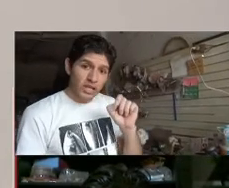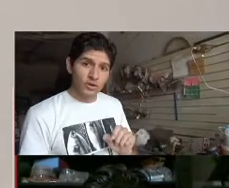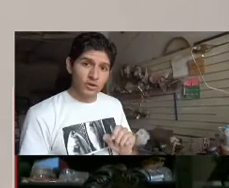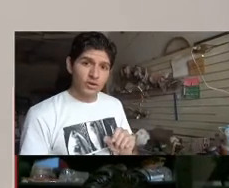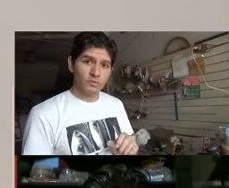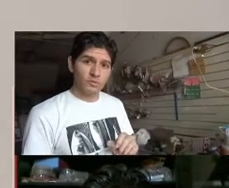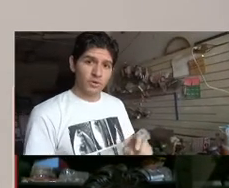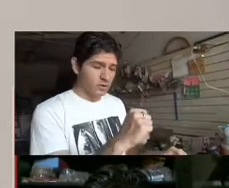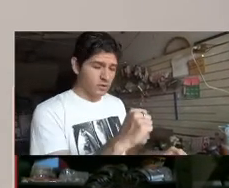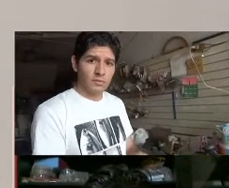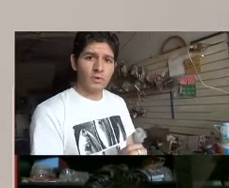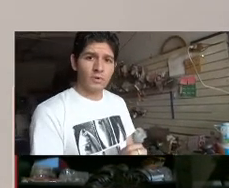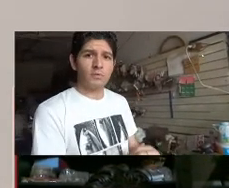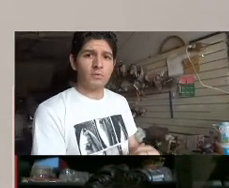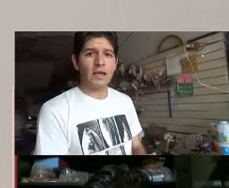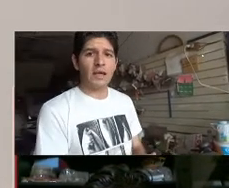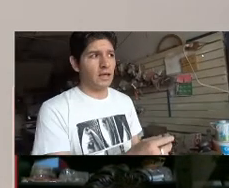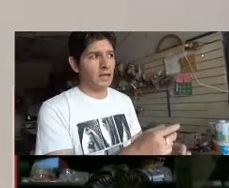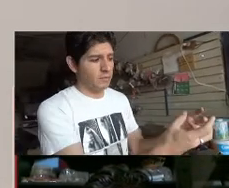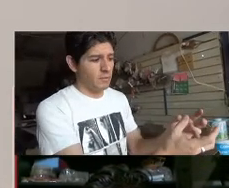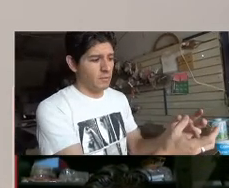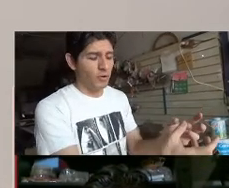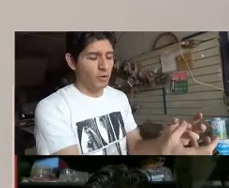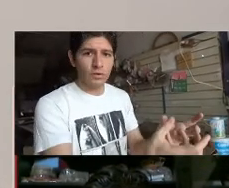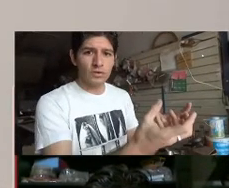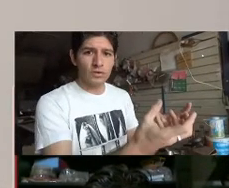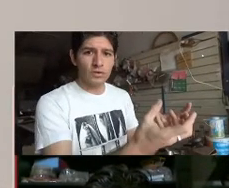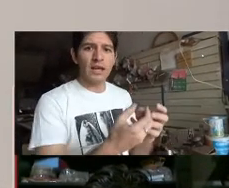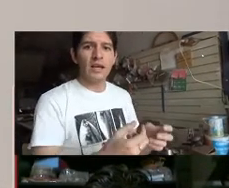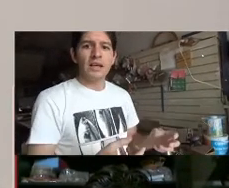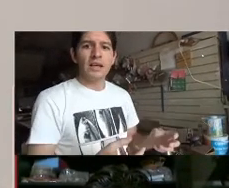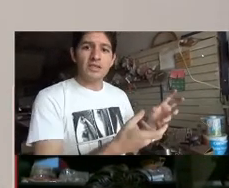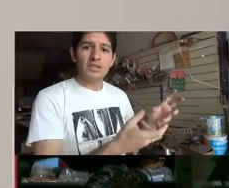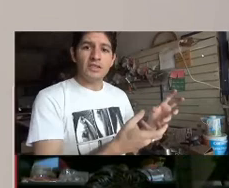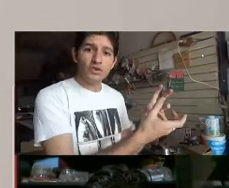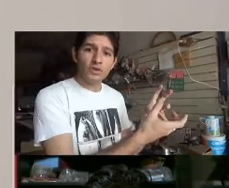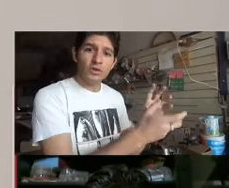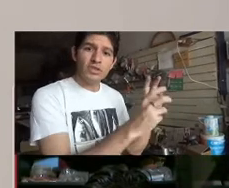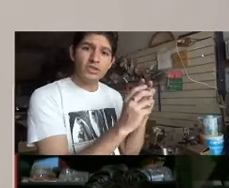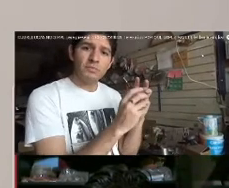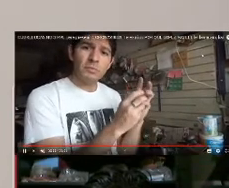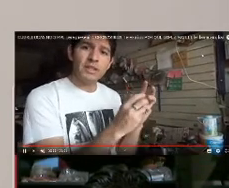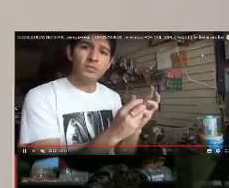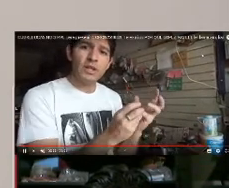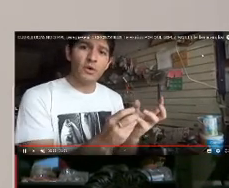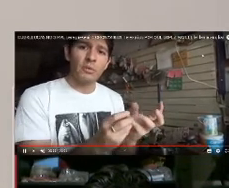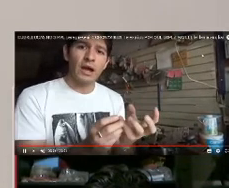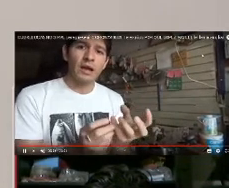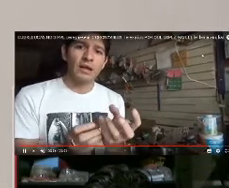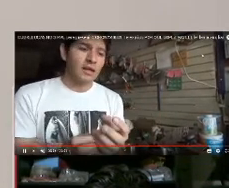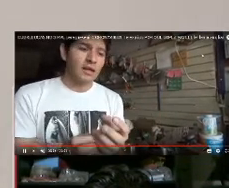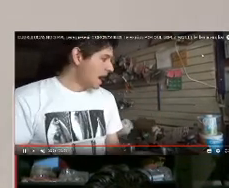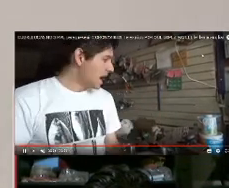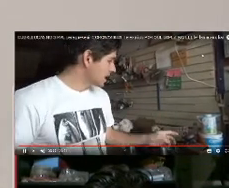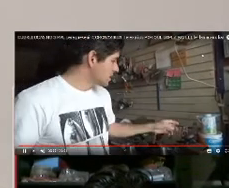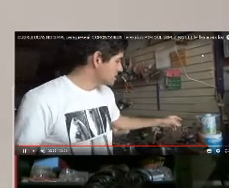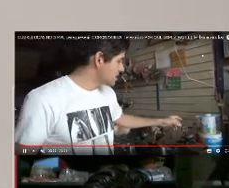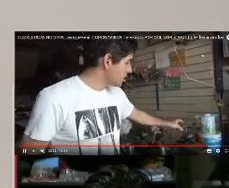cual alineadas estas recomendaciones de la Organización Mundial de la Salud con las estrategias y los lineamientos de